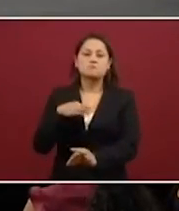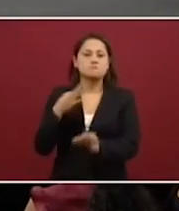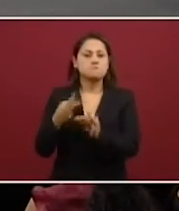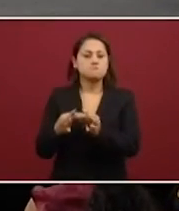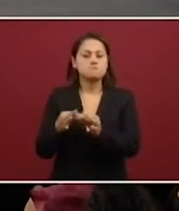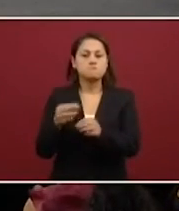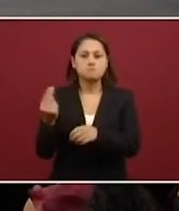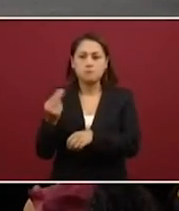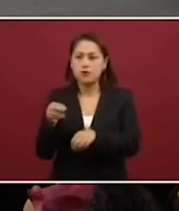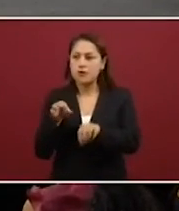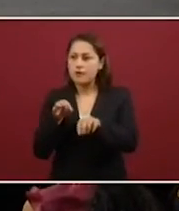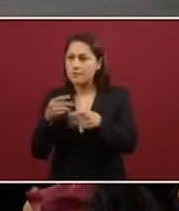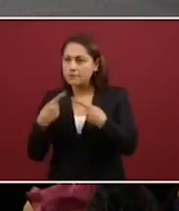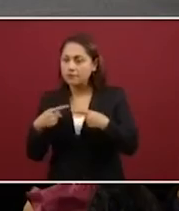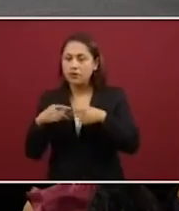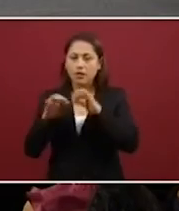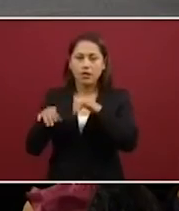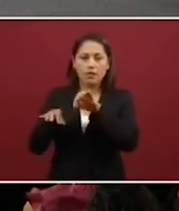en el corto plazo.